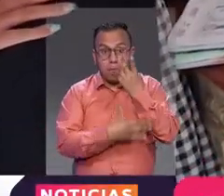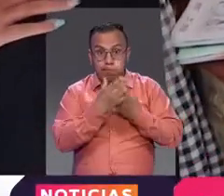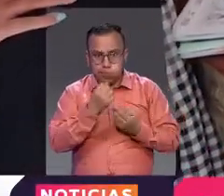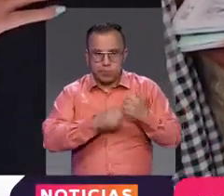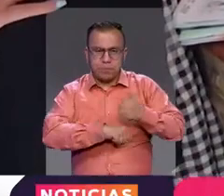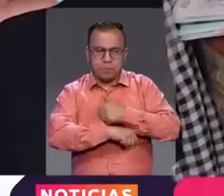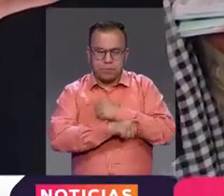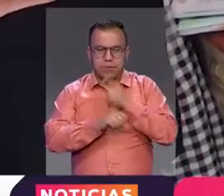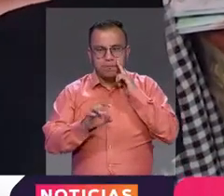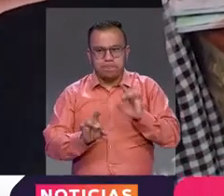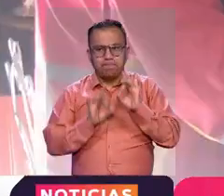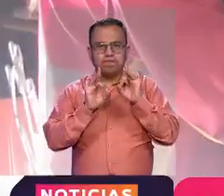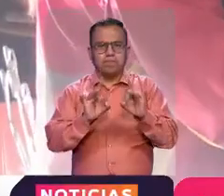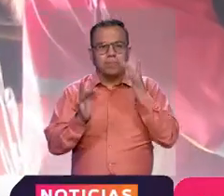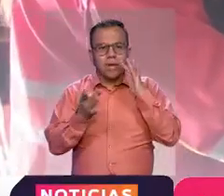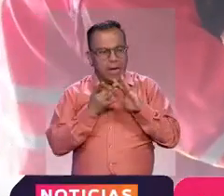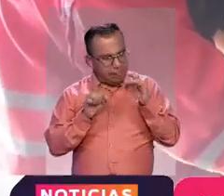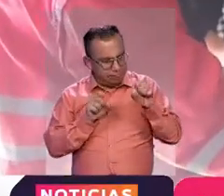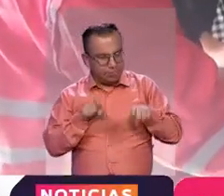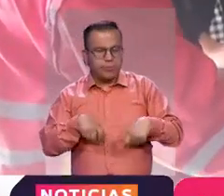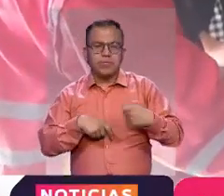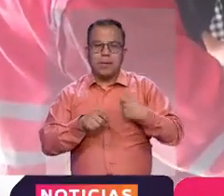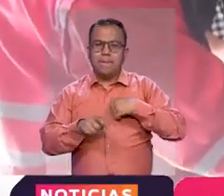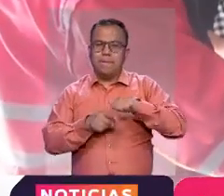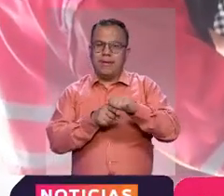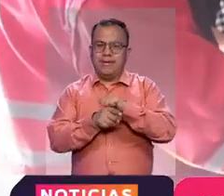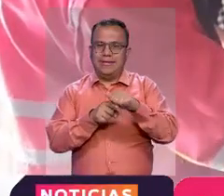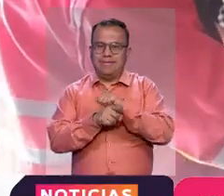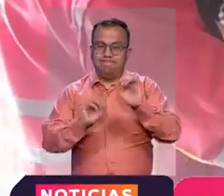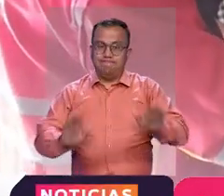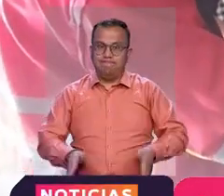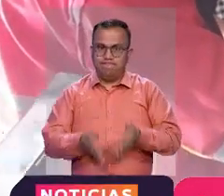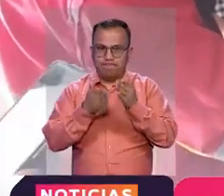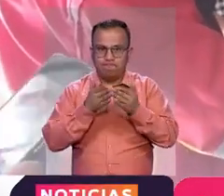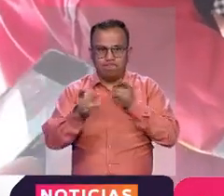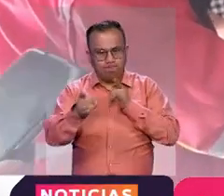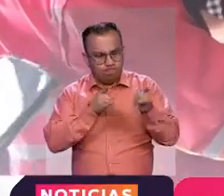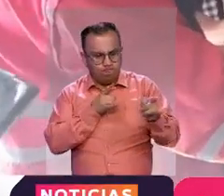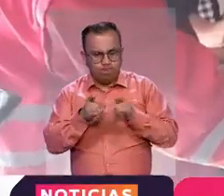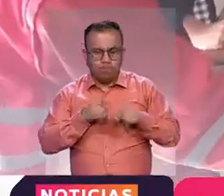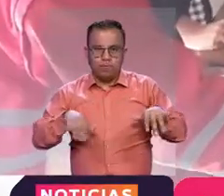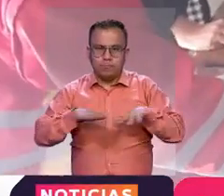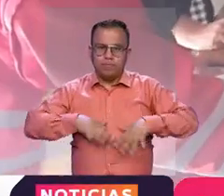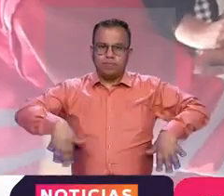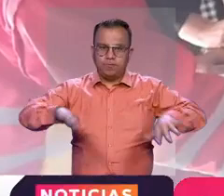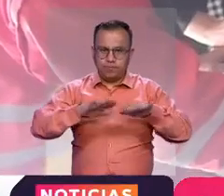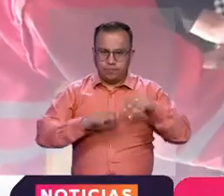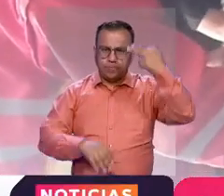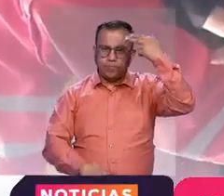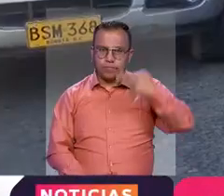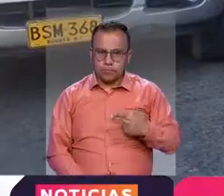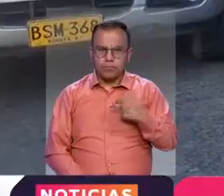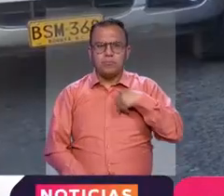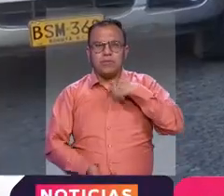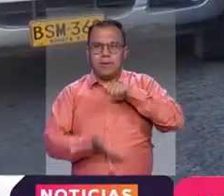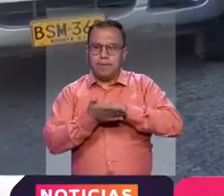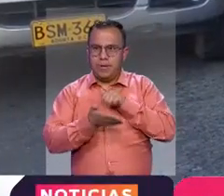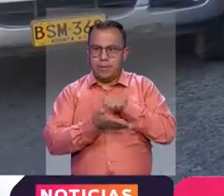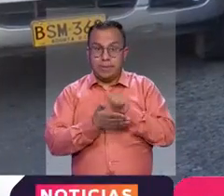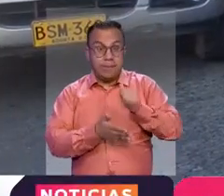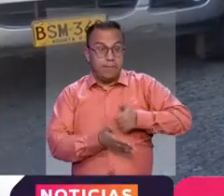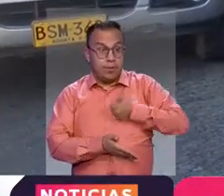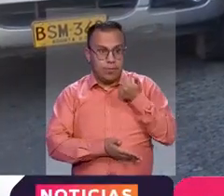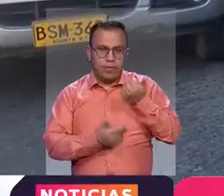mantener adecuadas prácticas ambientales y así lograr mejorar la percepción del centro histórico. Entrega de material